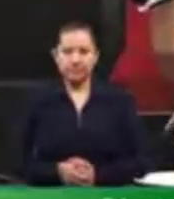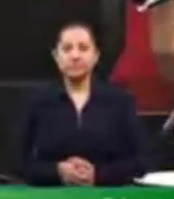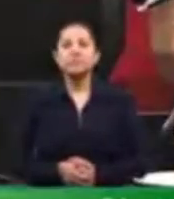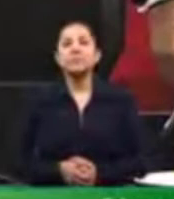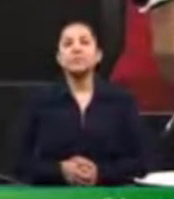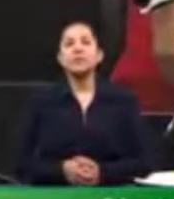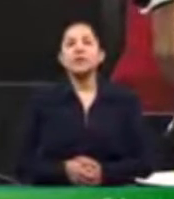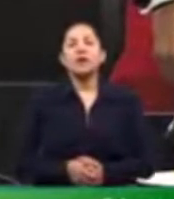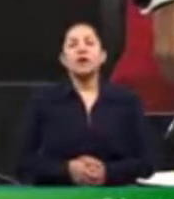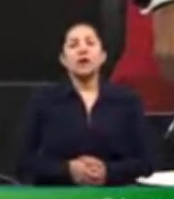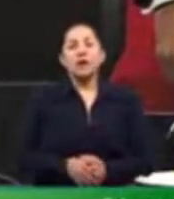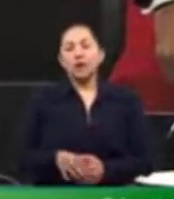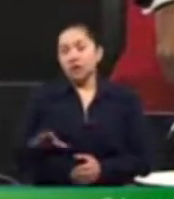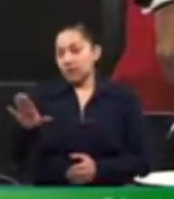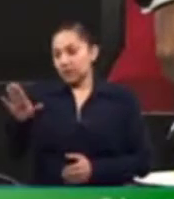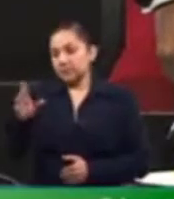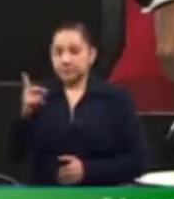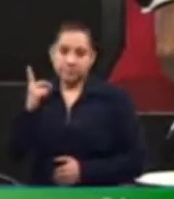Diputado